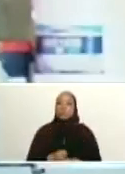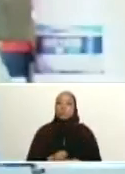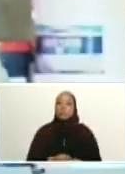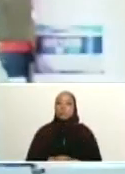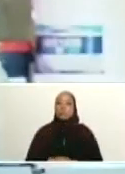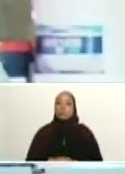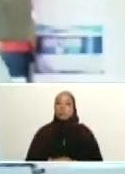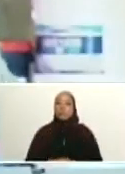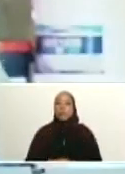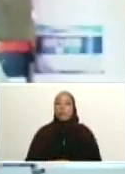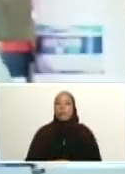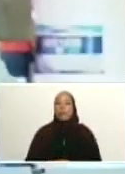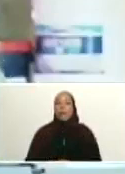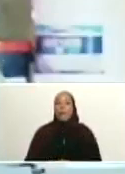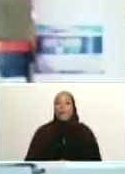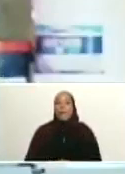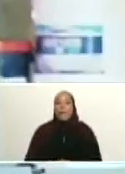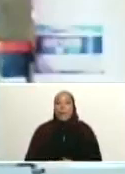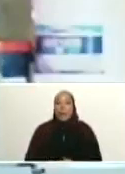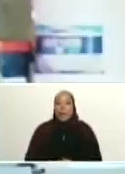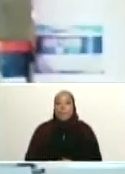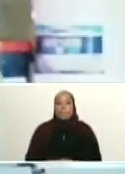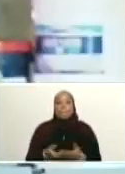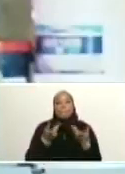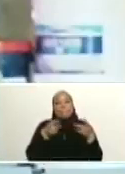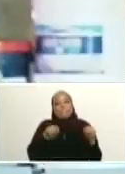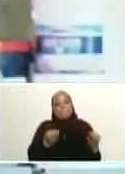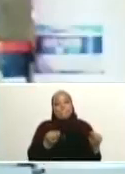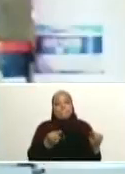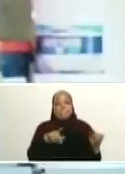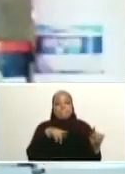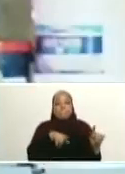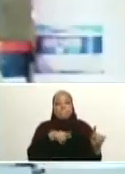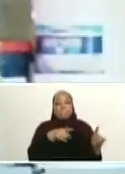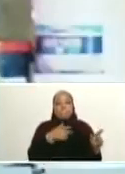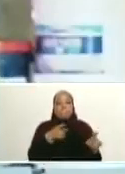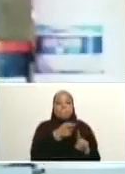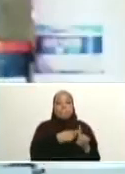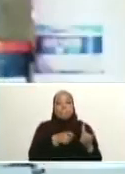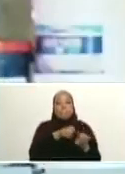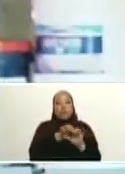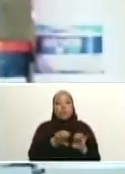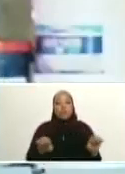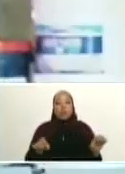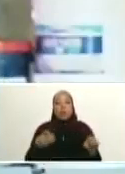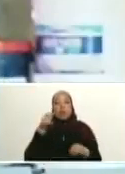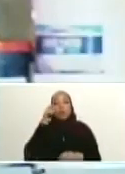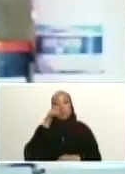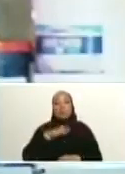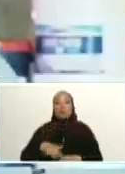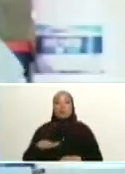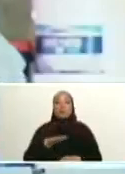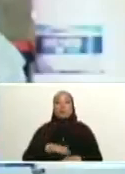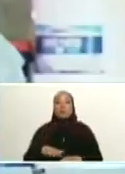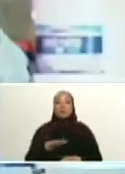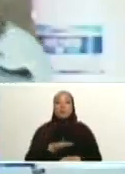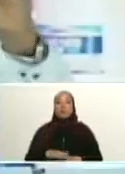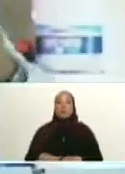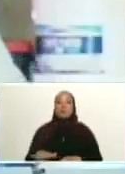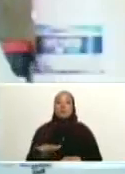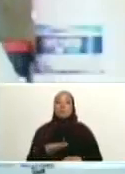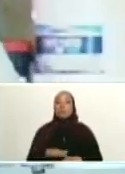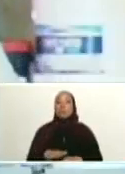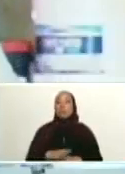social herido por las sanciones económicas. Recuperar la educación pública gratuita y de calidad en su